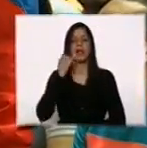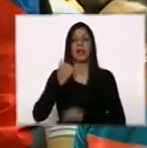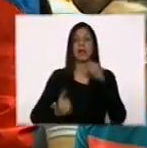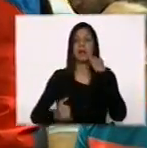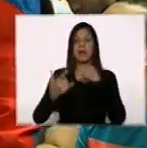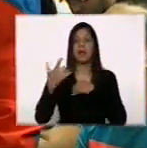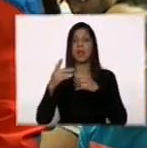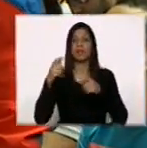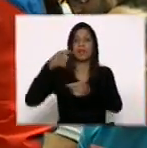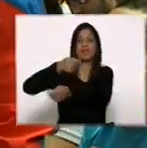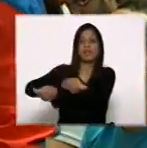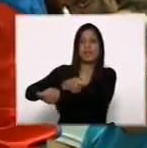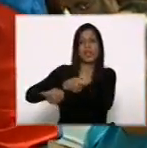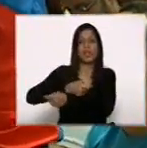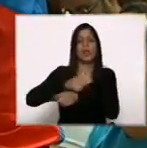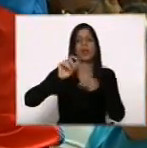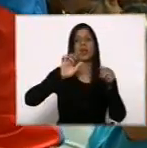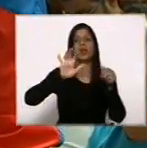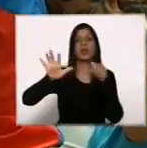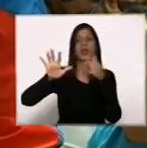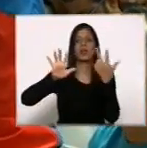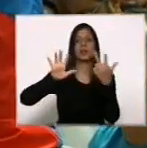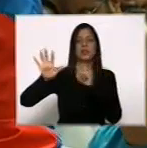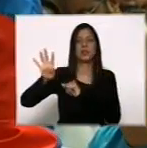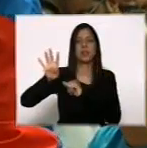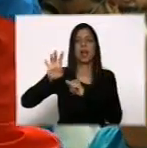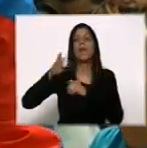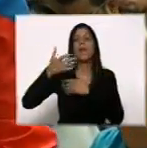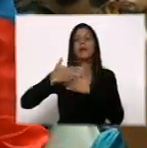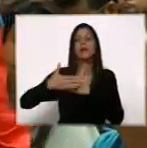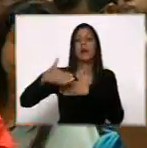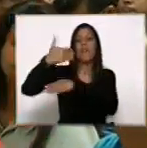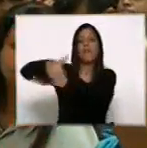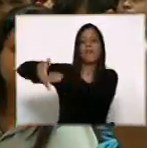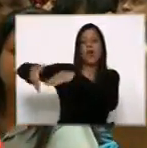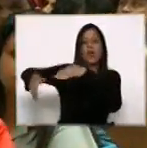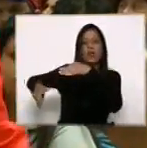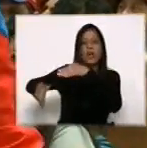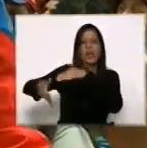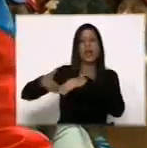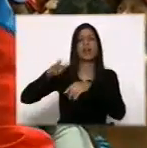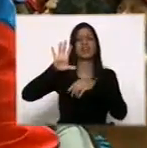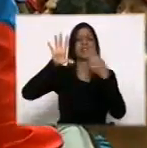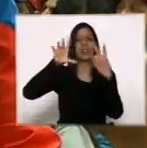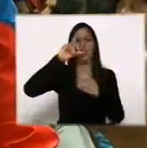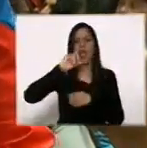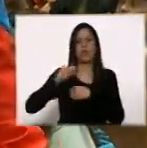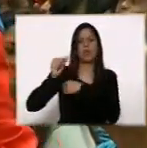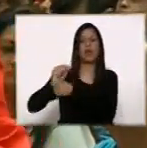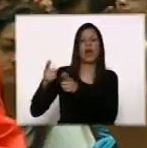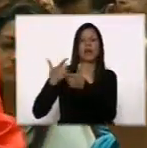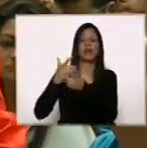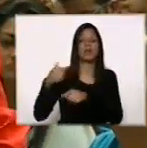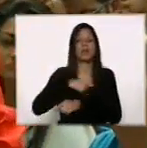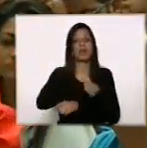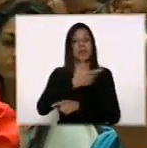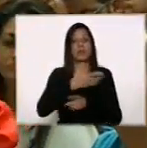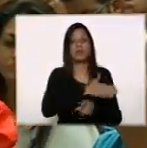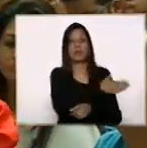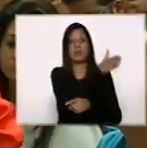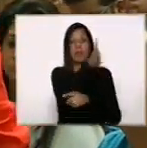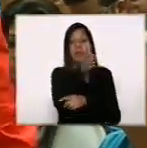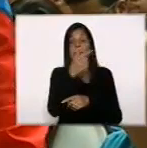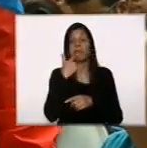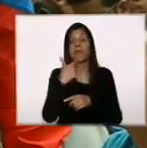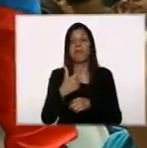en el 84, pues después de venir de frontera como 7 años, me mandaron de segundo comandante de la compañía de honor 24 de junio en campo